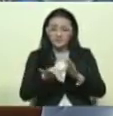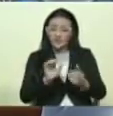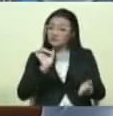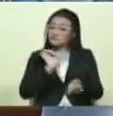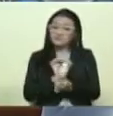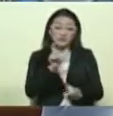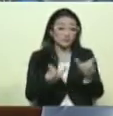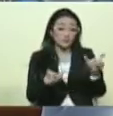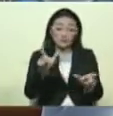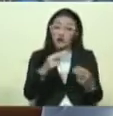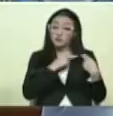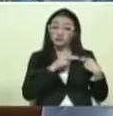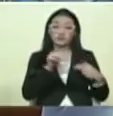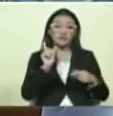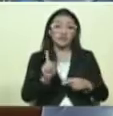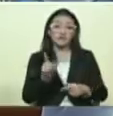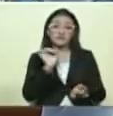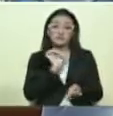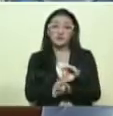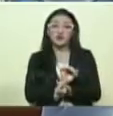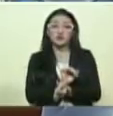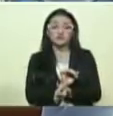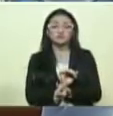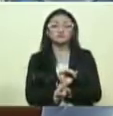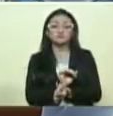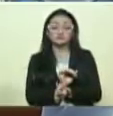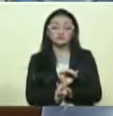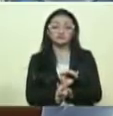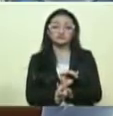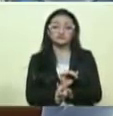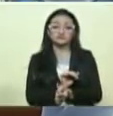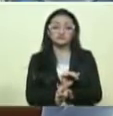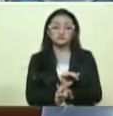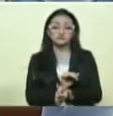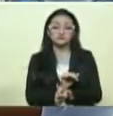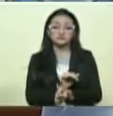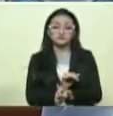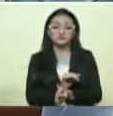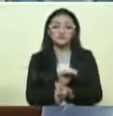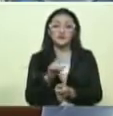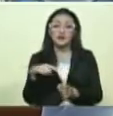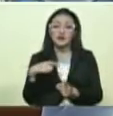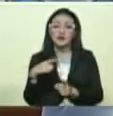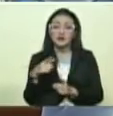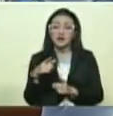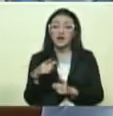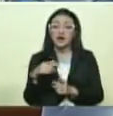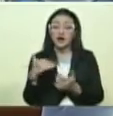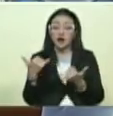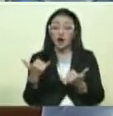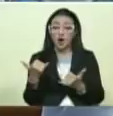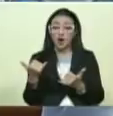presuntos responsables, venga algo para nosotros, que es un punto de honor, que es la